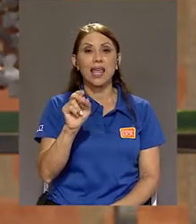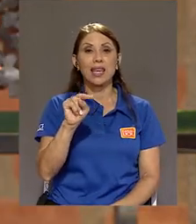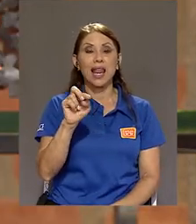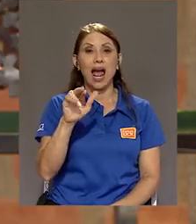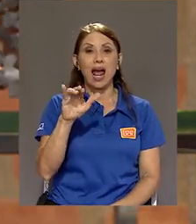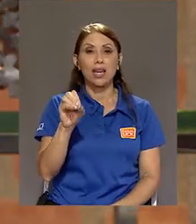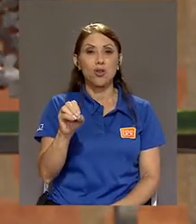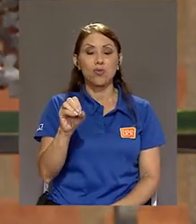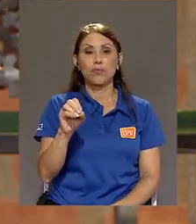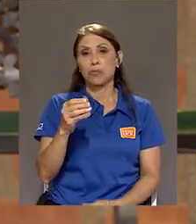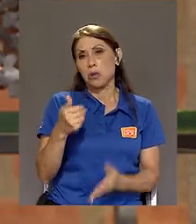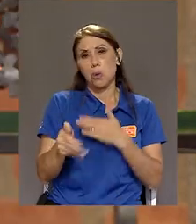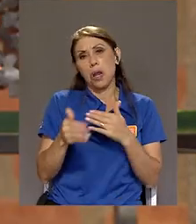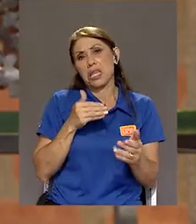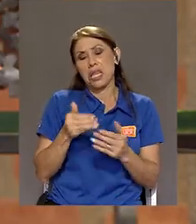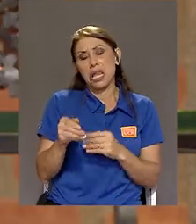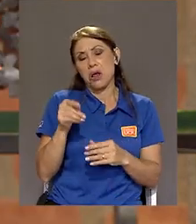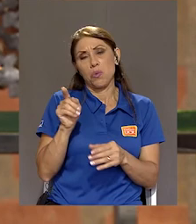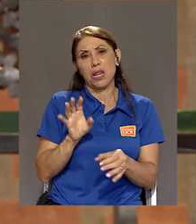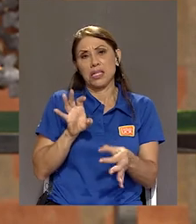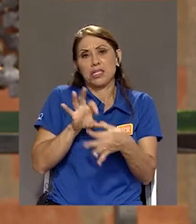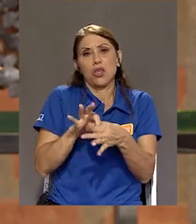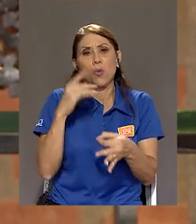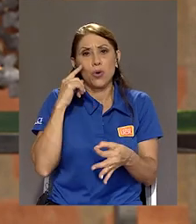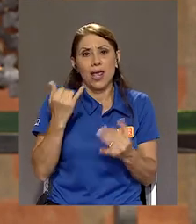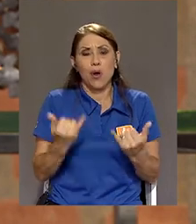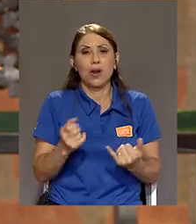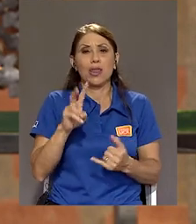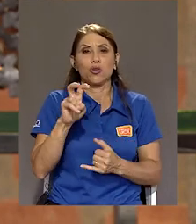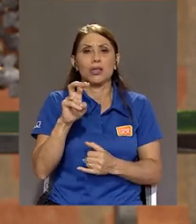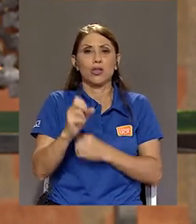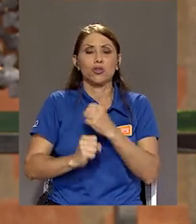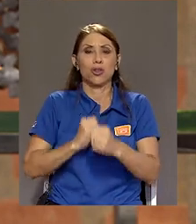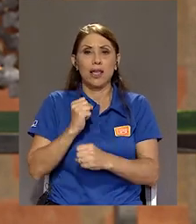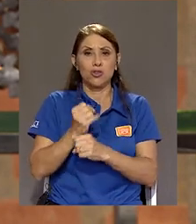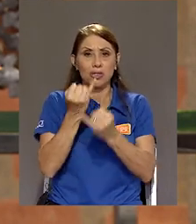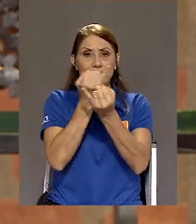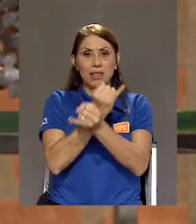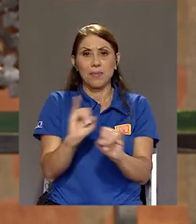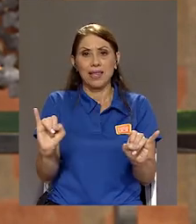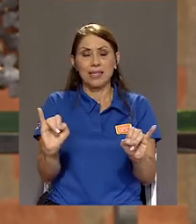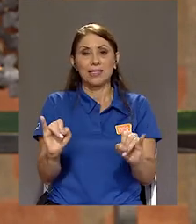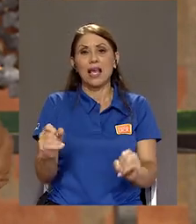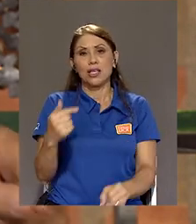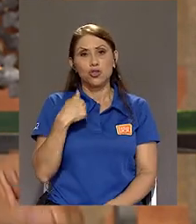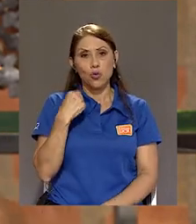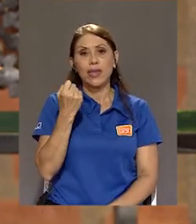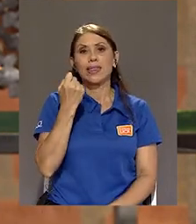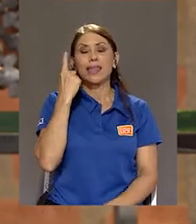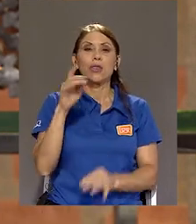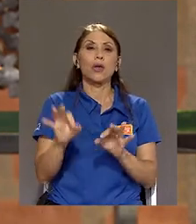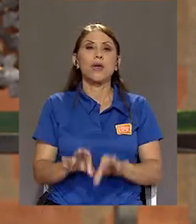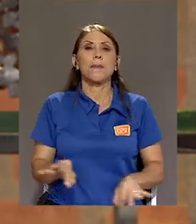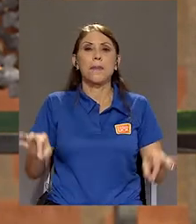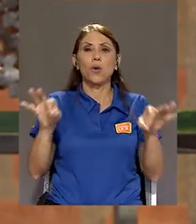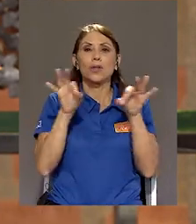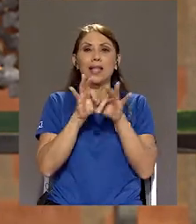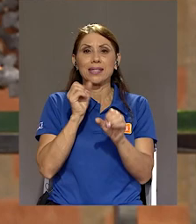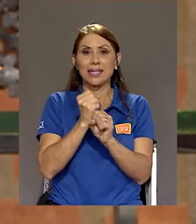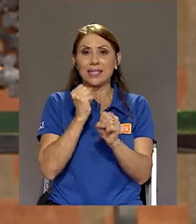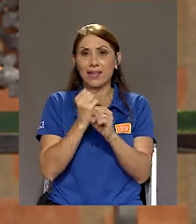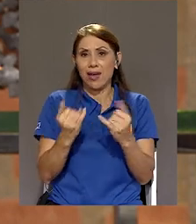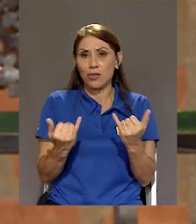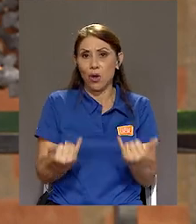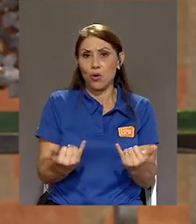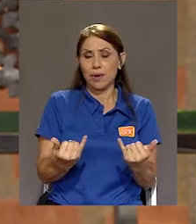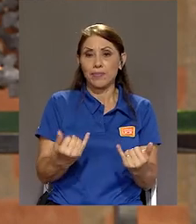años de la independencia, yo entiendo ahora la importancia de que esta comisión esté trabajando ahora, porque